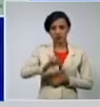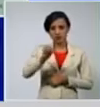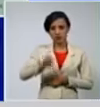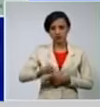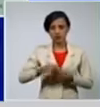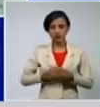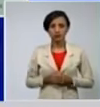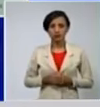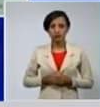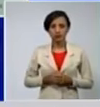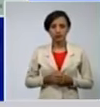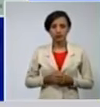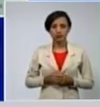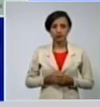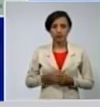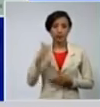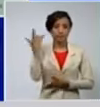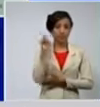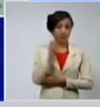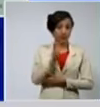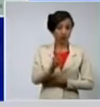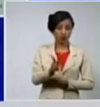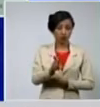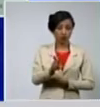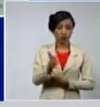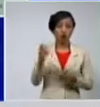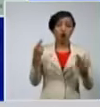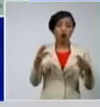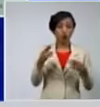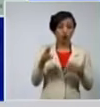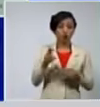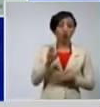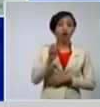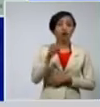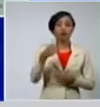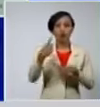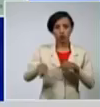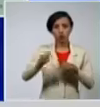Palmira 2, Rodas y Lajas con 1 cada uno.